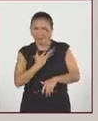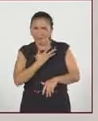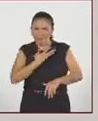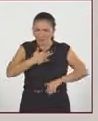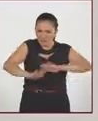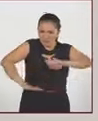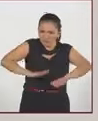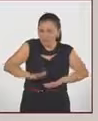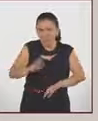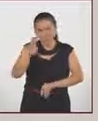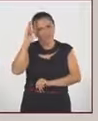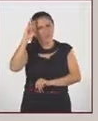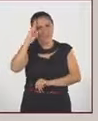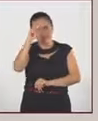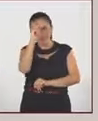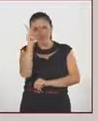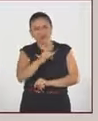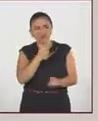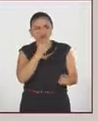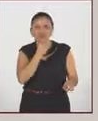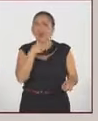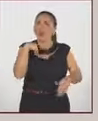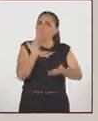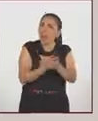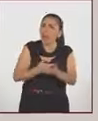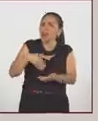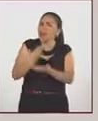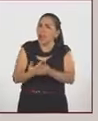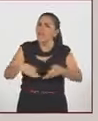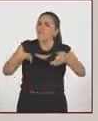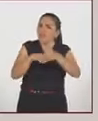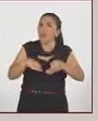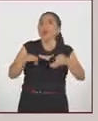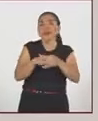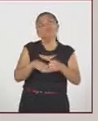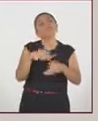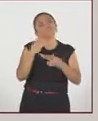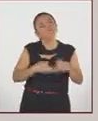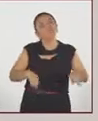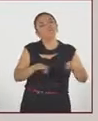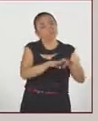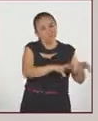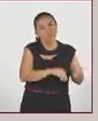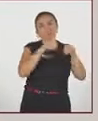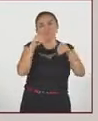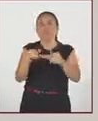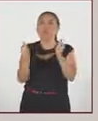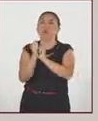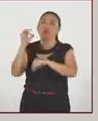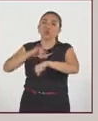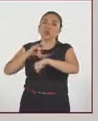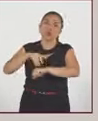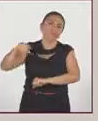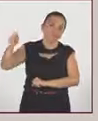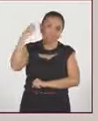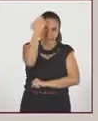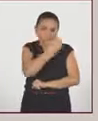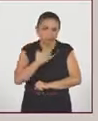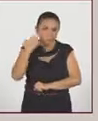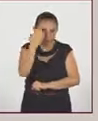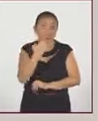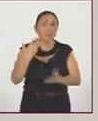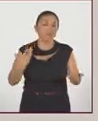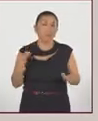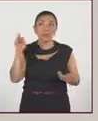lo normal, que está provocando caídas frecuentemente, es importante derivar al médico familiar o al pediatra, ¿no? Ya si